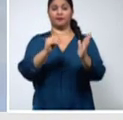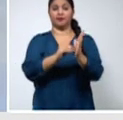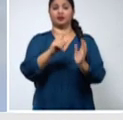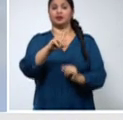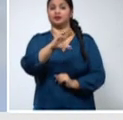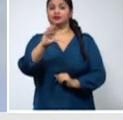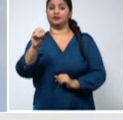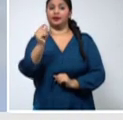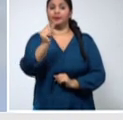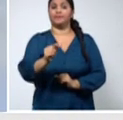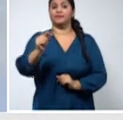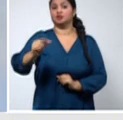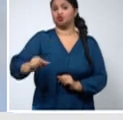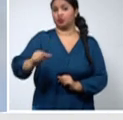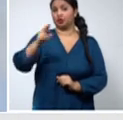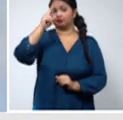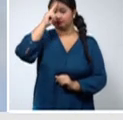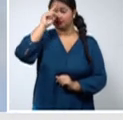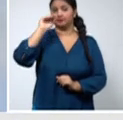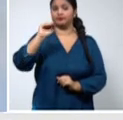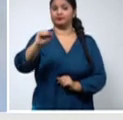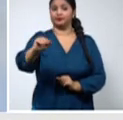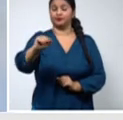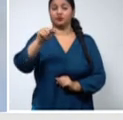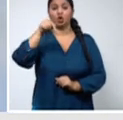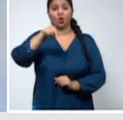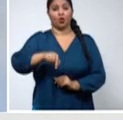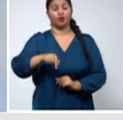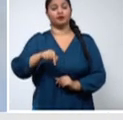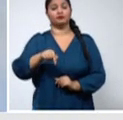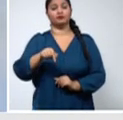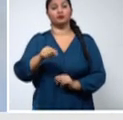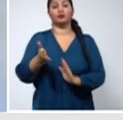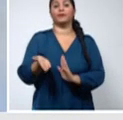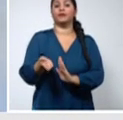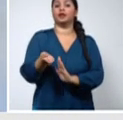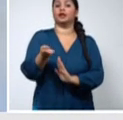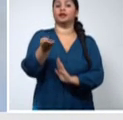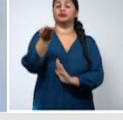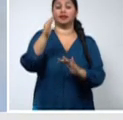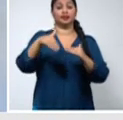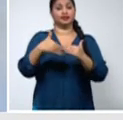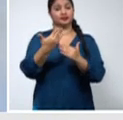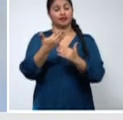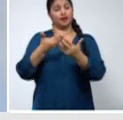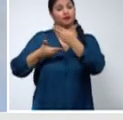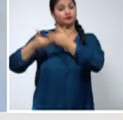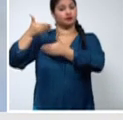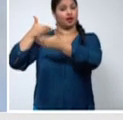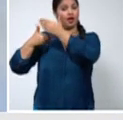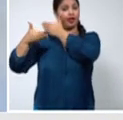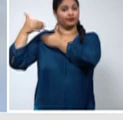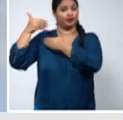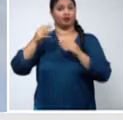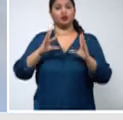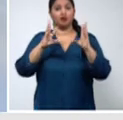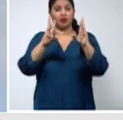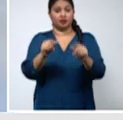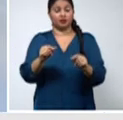pacientes ingresados, una cifra superior a la de días anteriores, un número de sospechosos